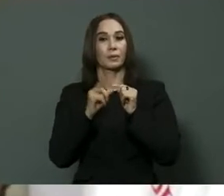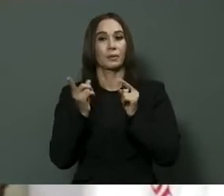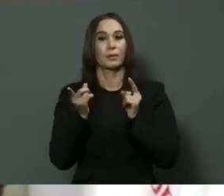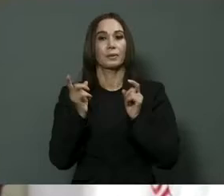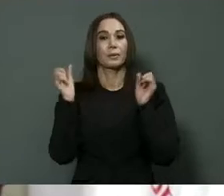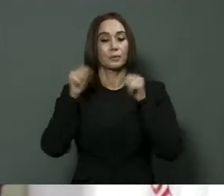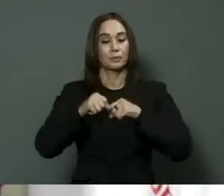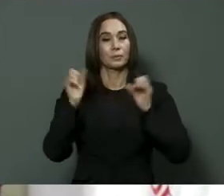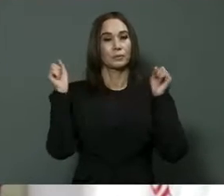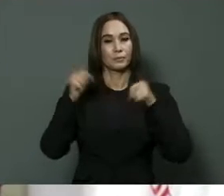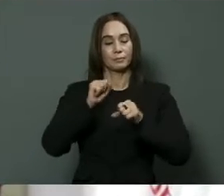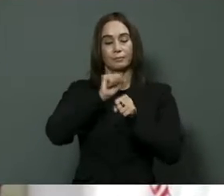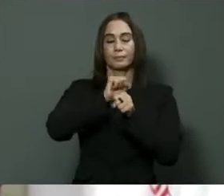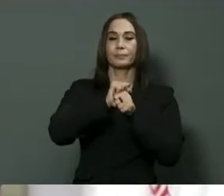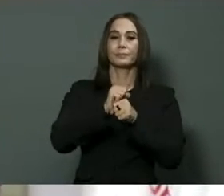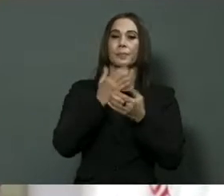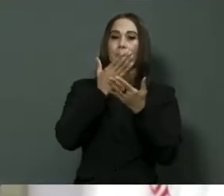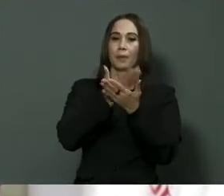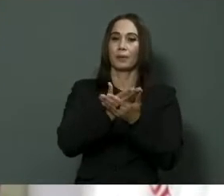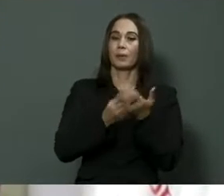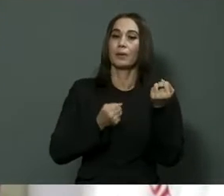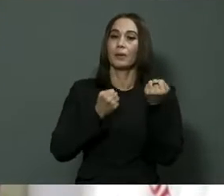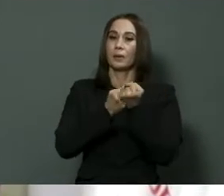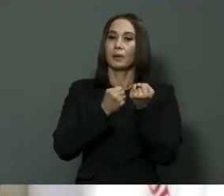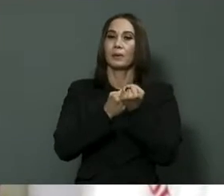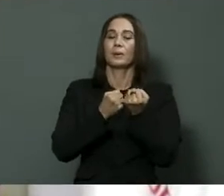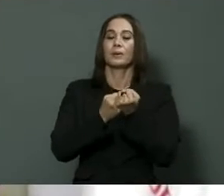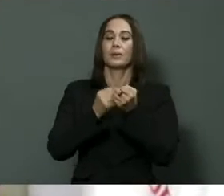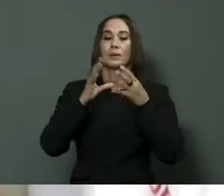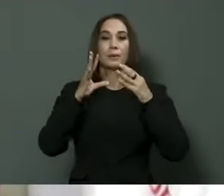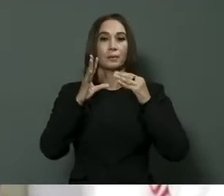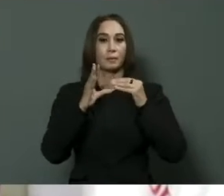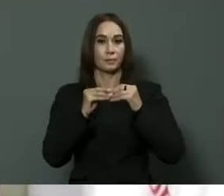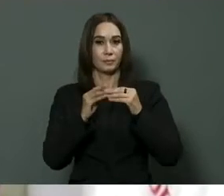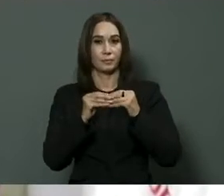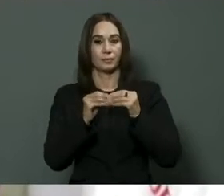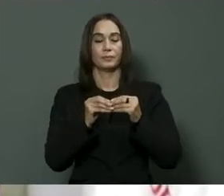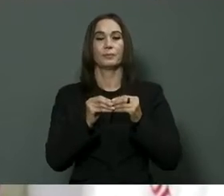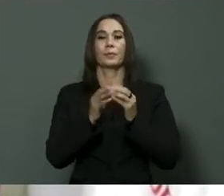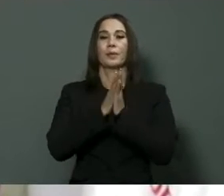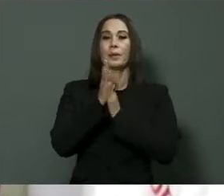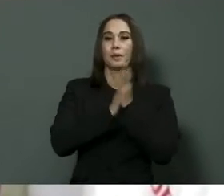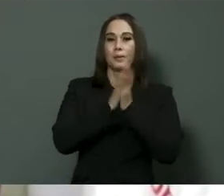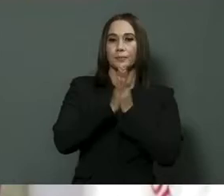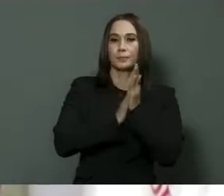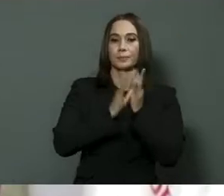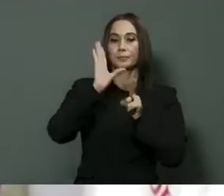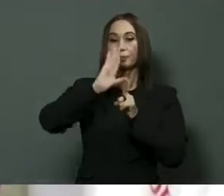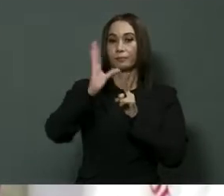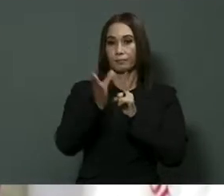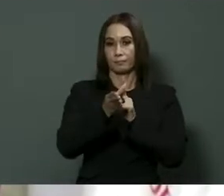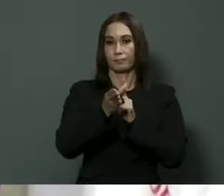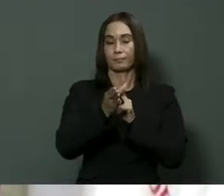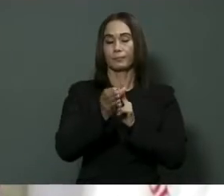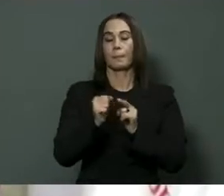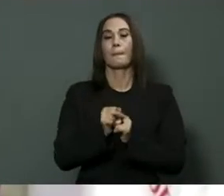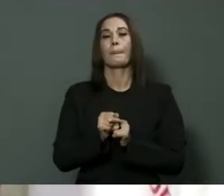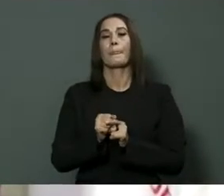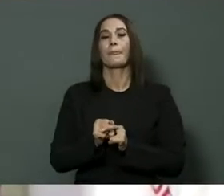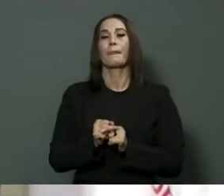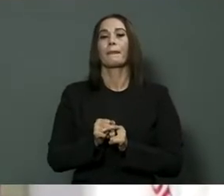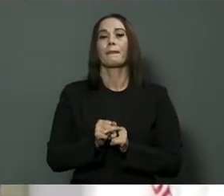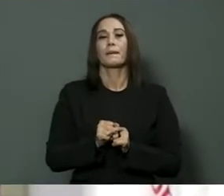posible en trabajar de la mano amiga de los clubistas, animadores culturales,